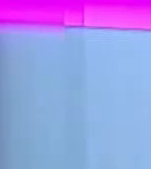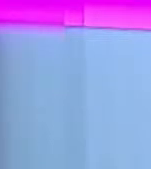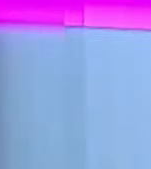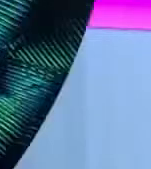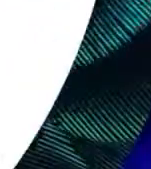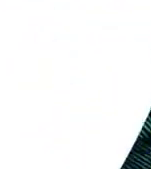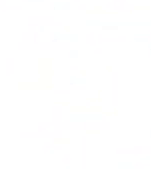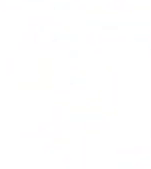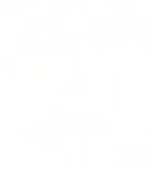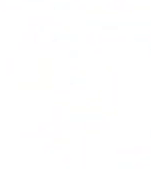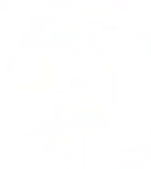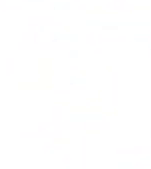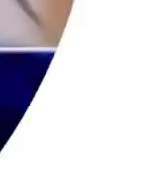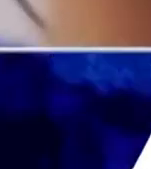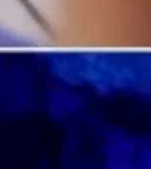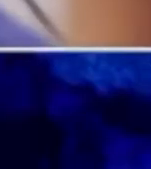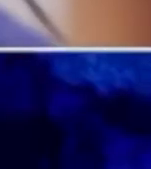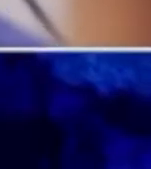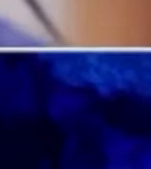internacional.